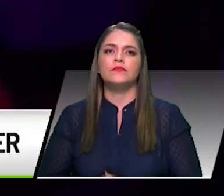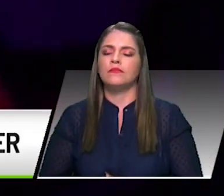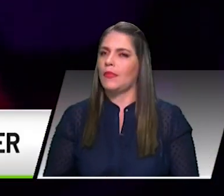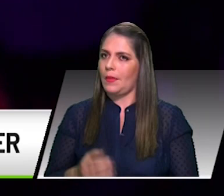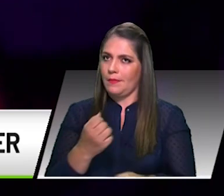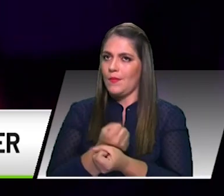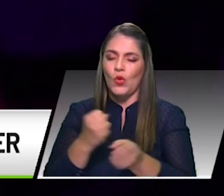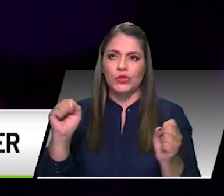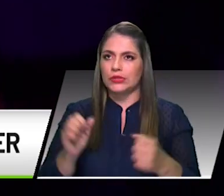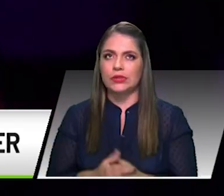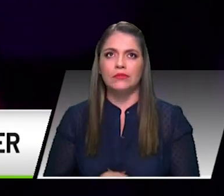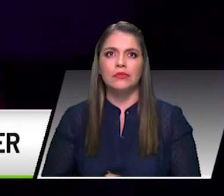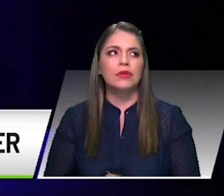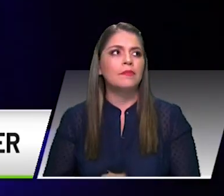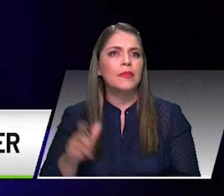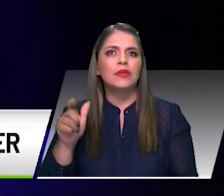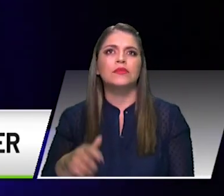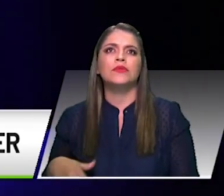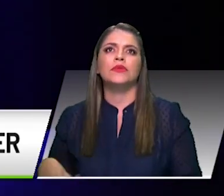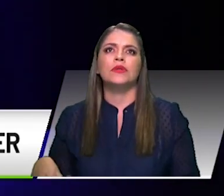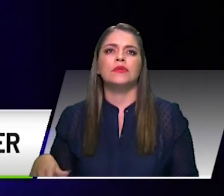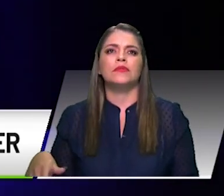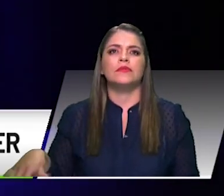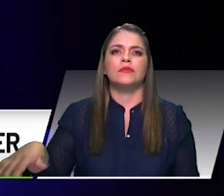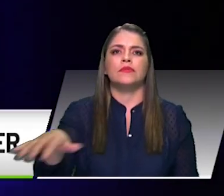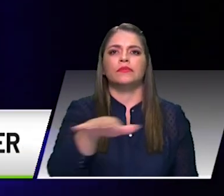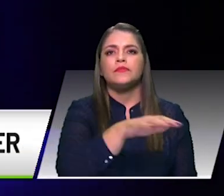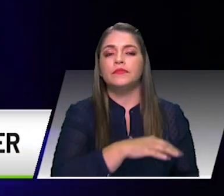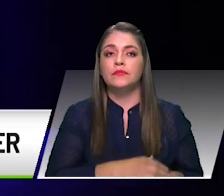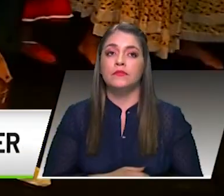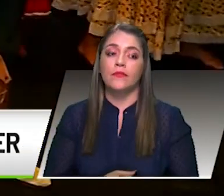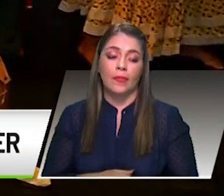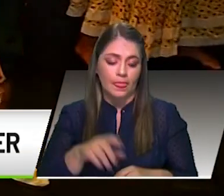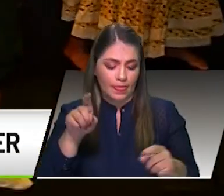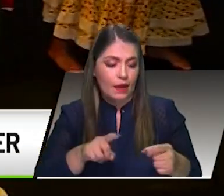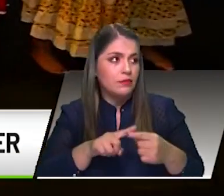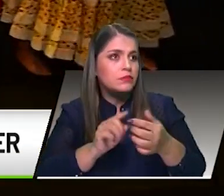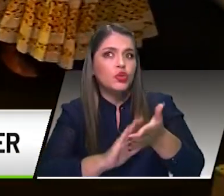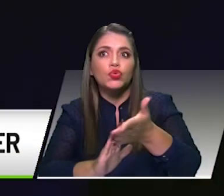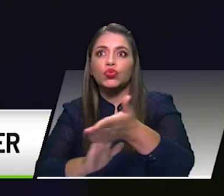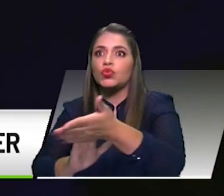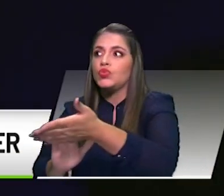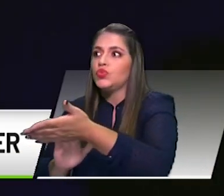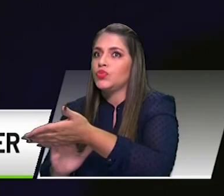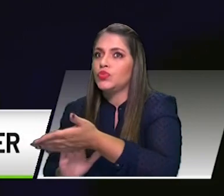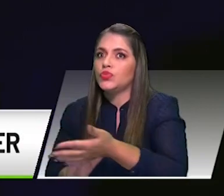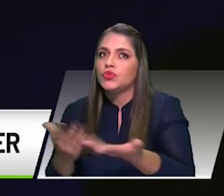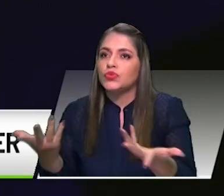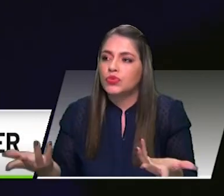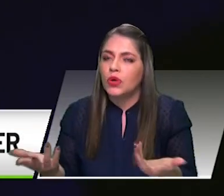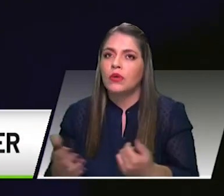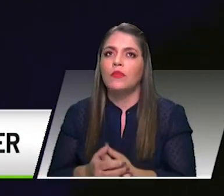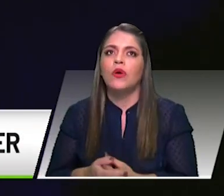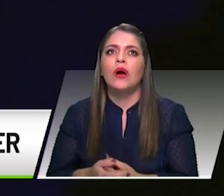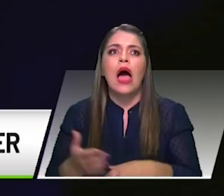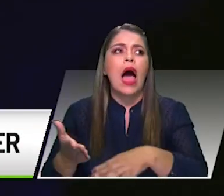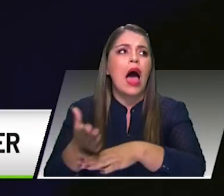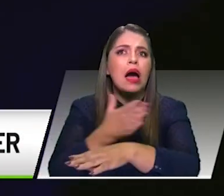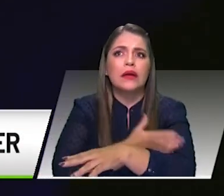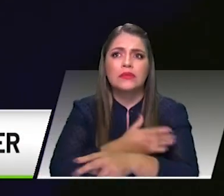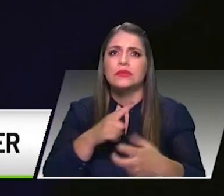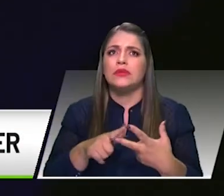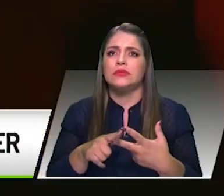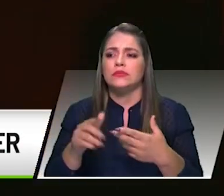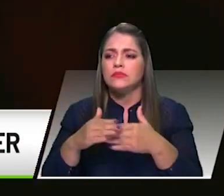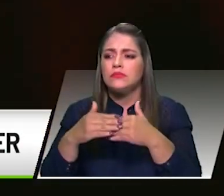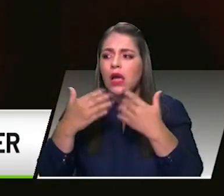que la gente vaya a las salas. Además, aseguran que deben encontrar soluciones ante los desafíos que han existido antes,